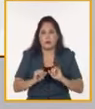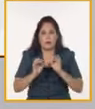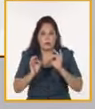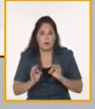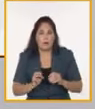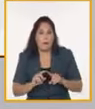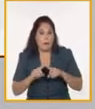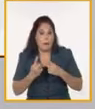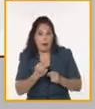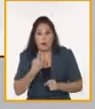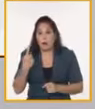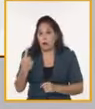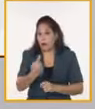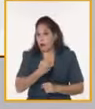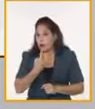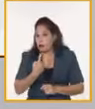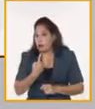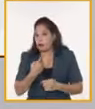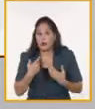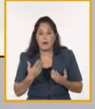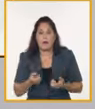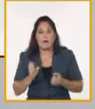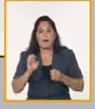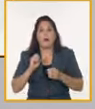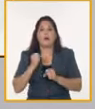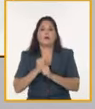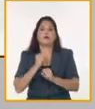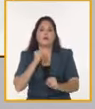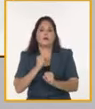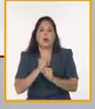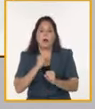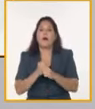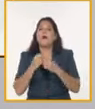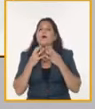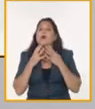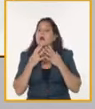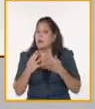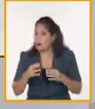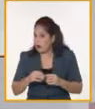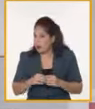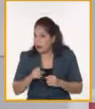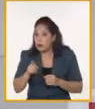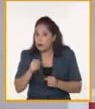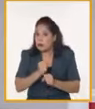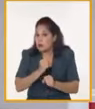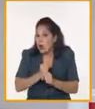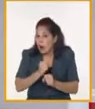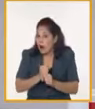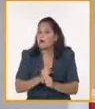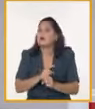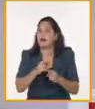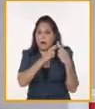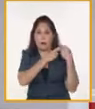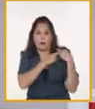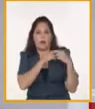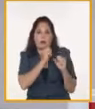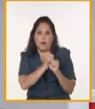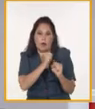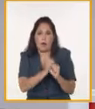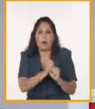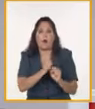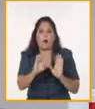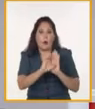pero estamos bajo el concepto de que esto es un empleo y usted ece el empleo y está aquí en el está aquí en el